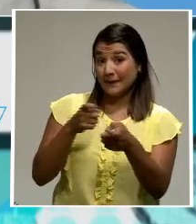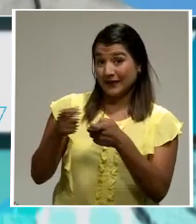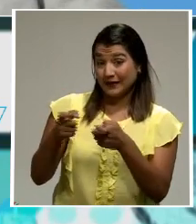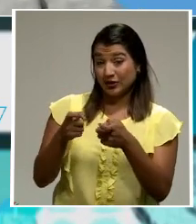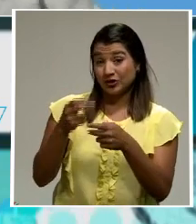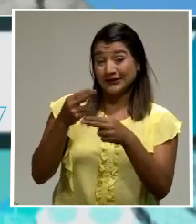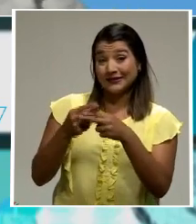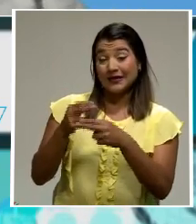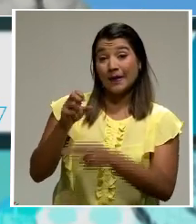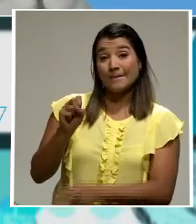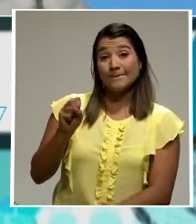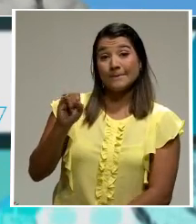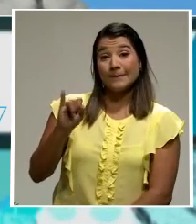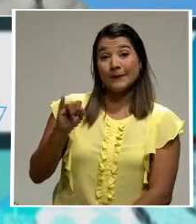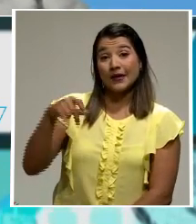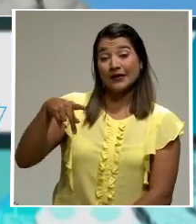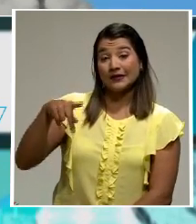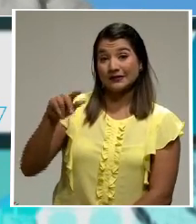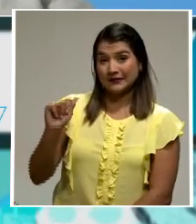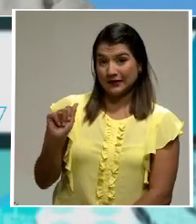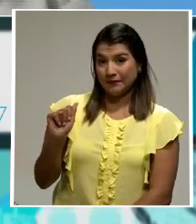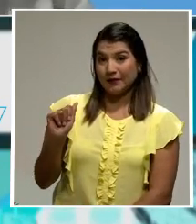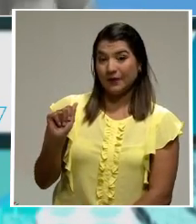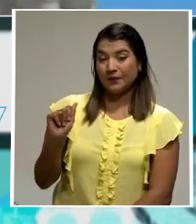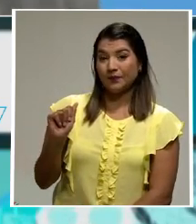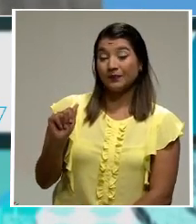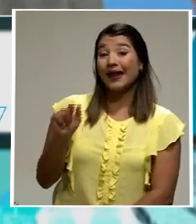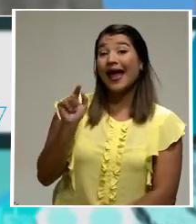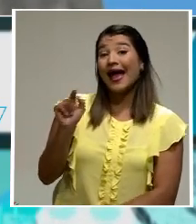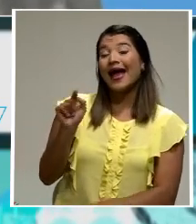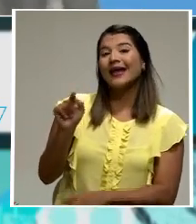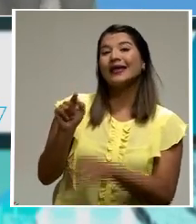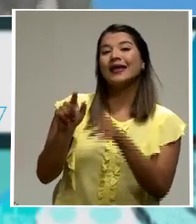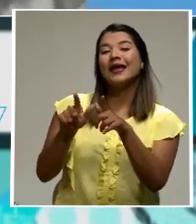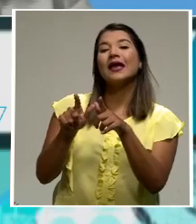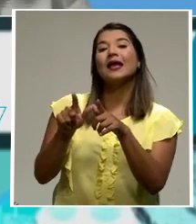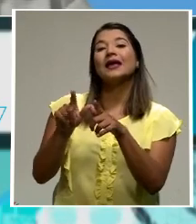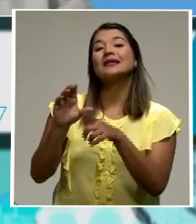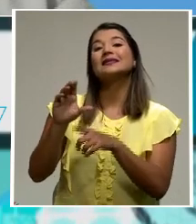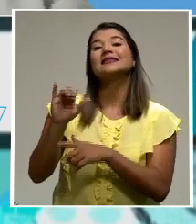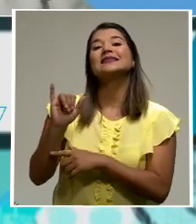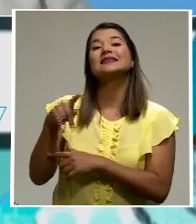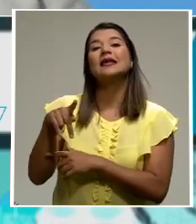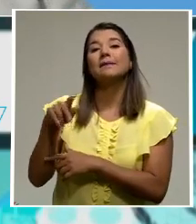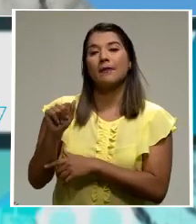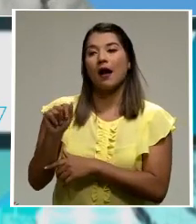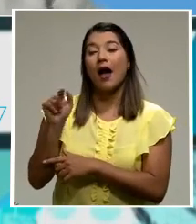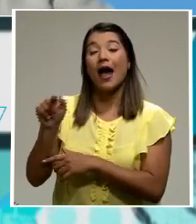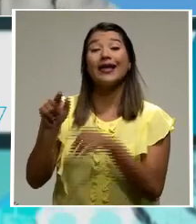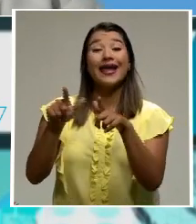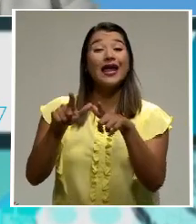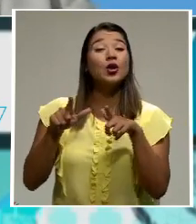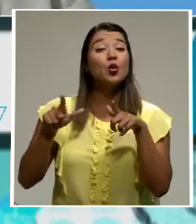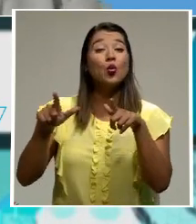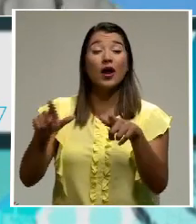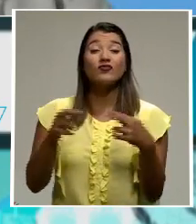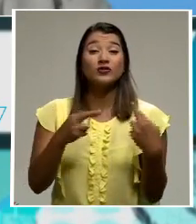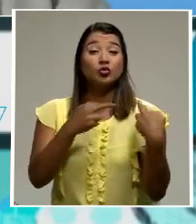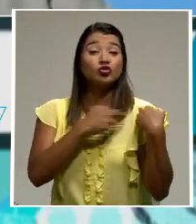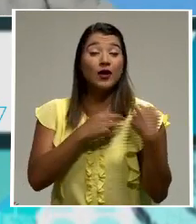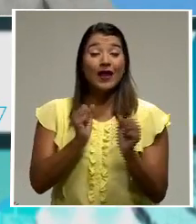es el lugar donde se realizan todos los procesos administrativos que tienen que